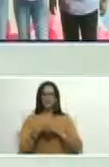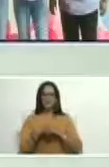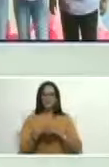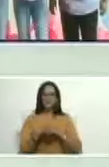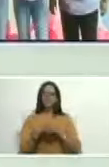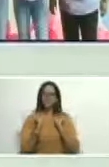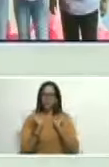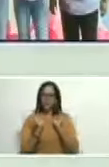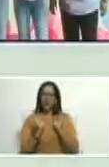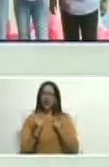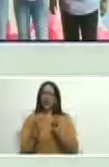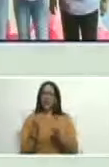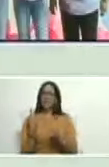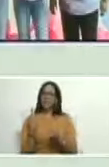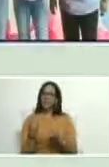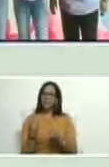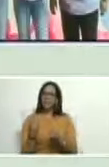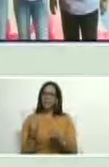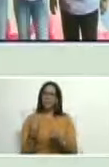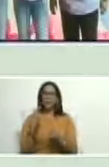sobre todo las primerizas,